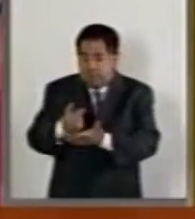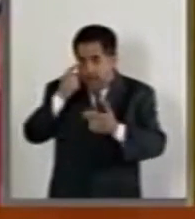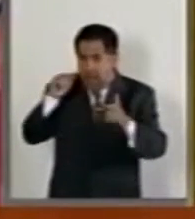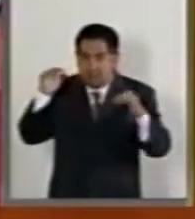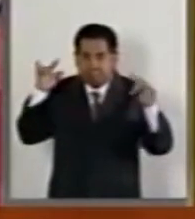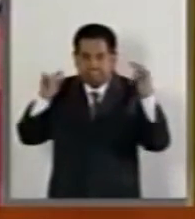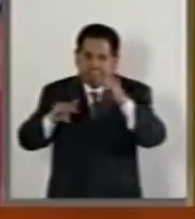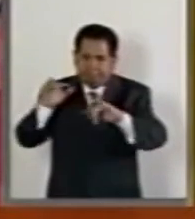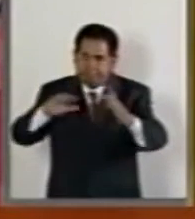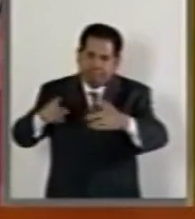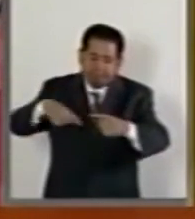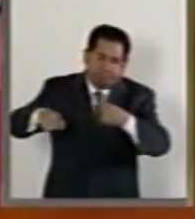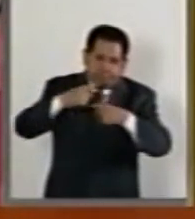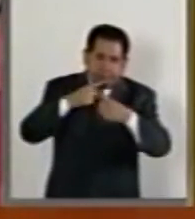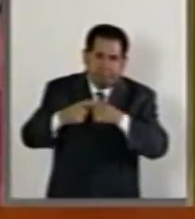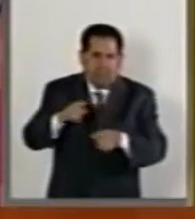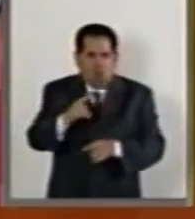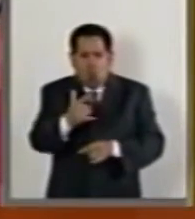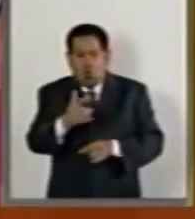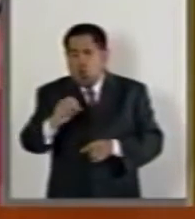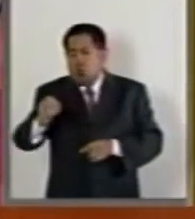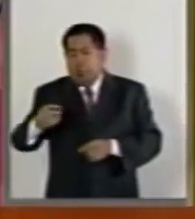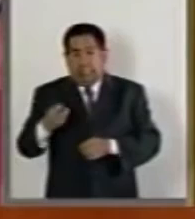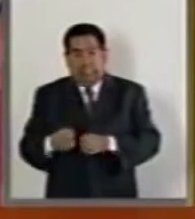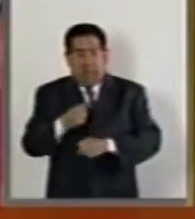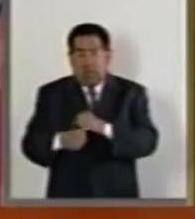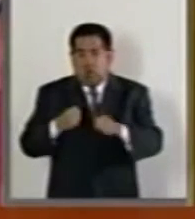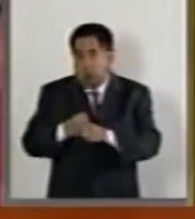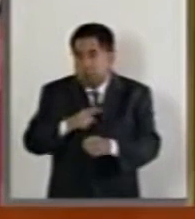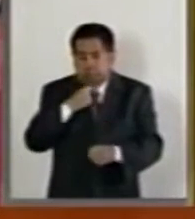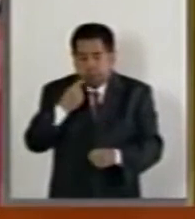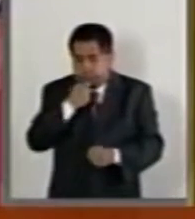originalmente para julio y octubre respectivamente.